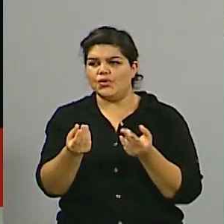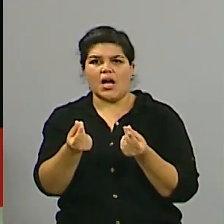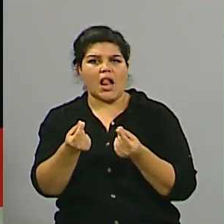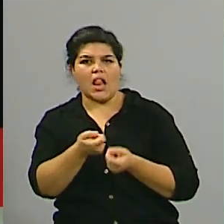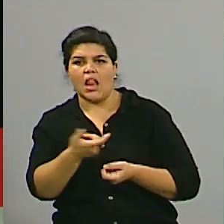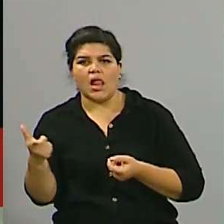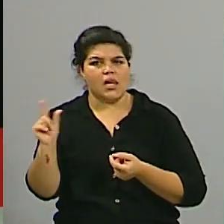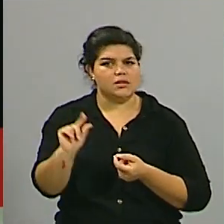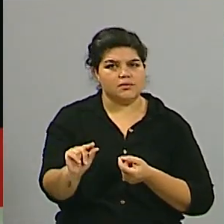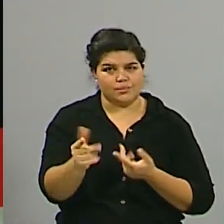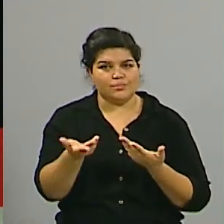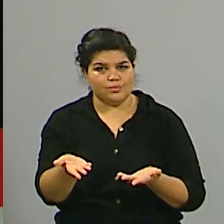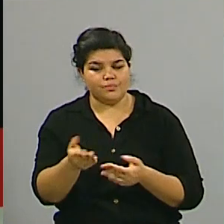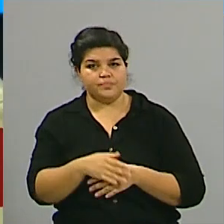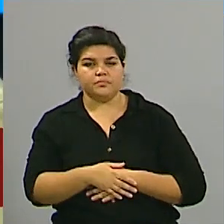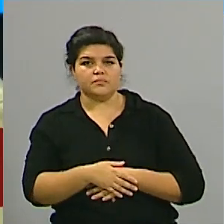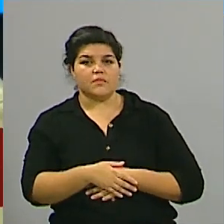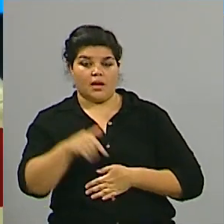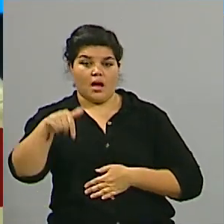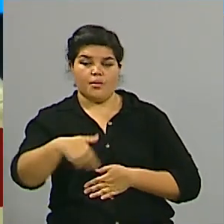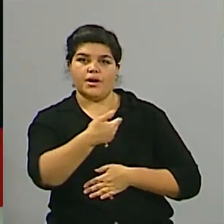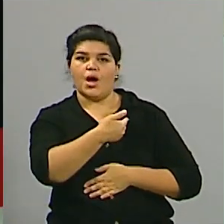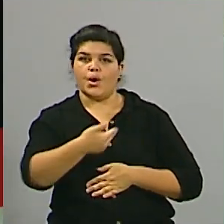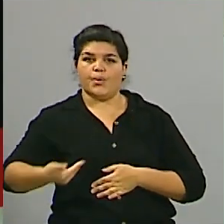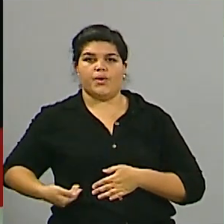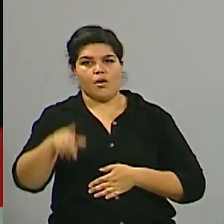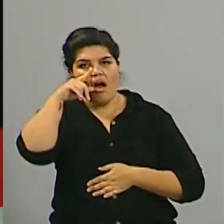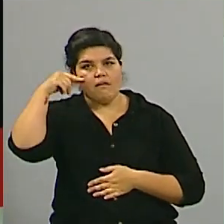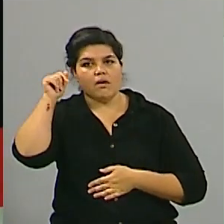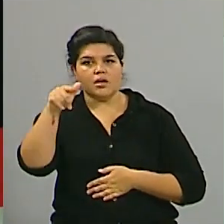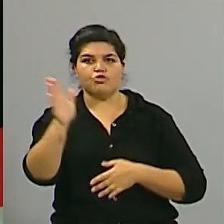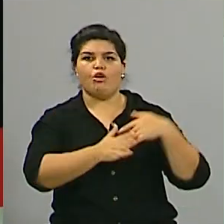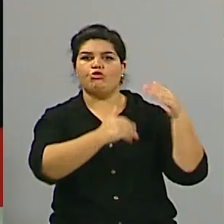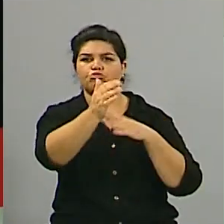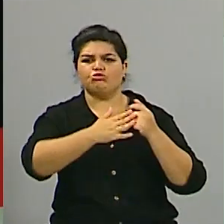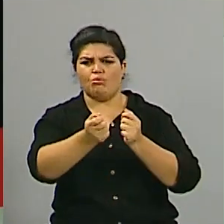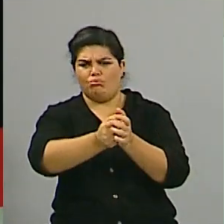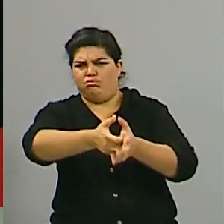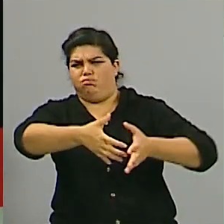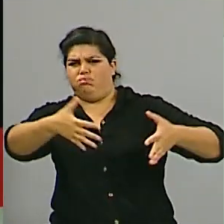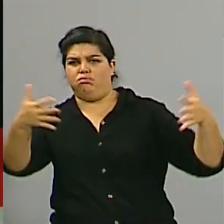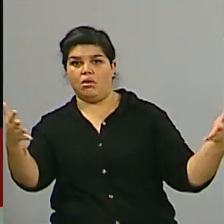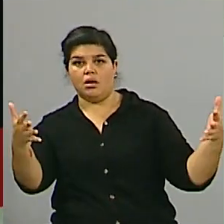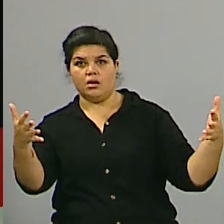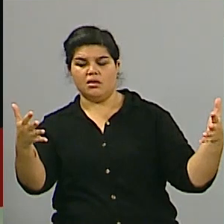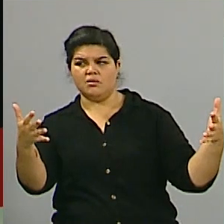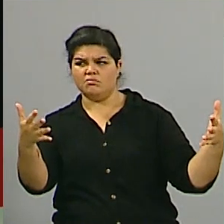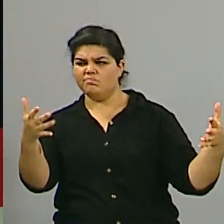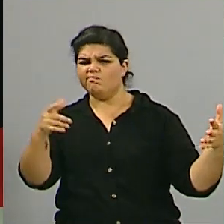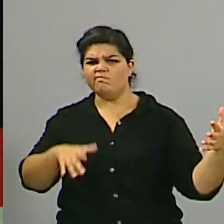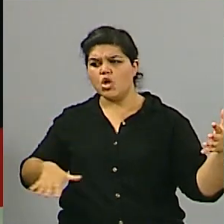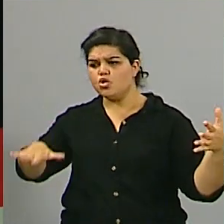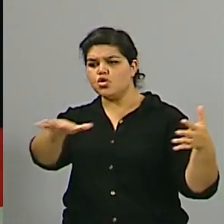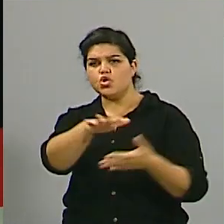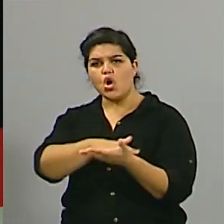Fernández ha llevado adelante muchísimas obras, pero a veces da la sensación que no se ven. Digo esto porque la gente, no lo